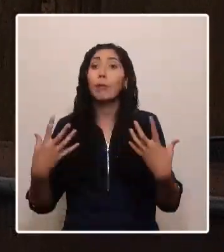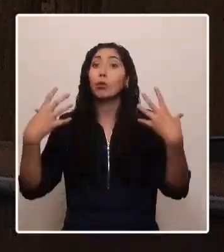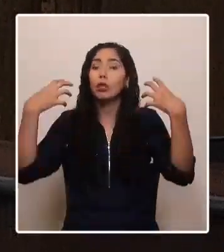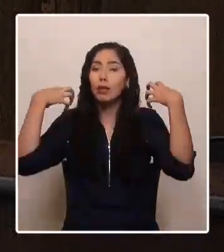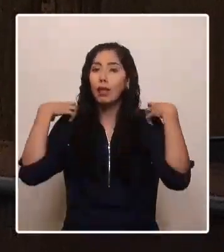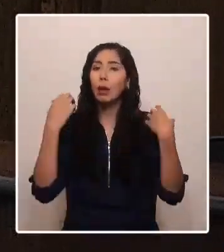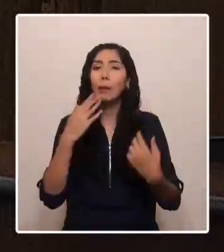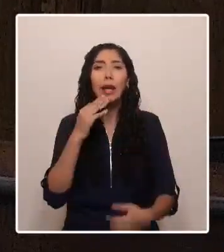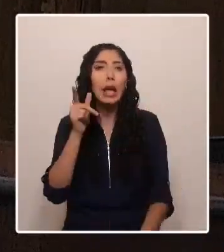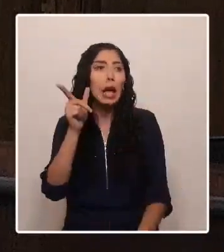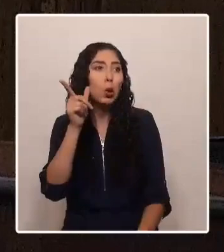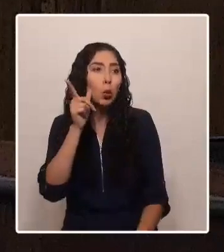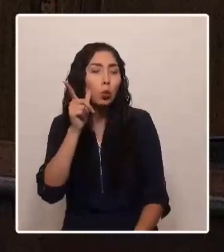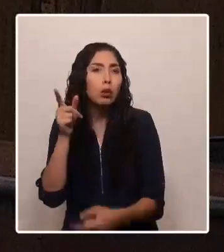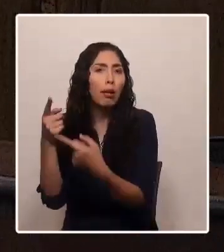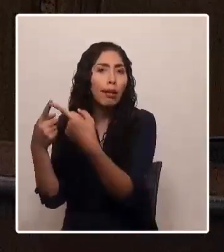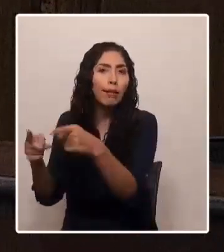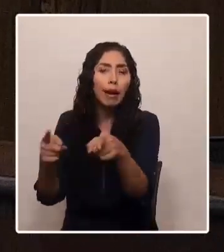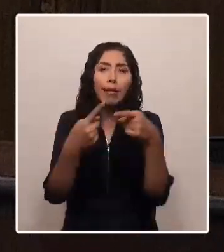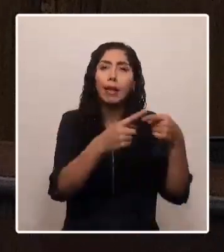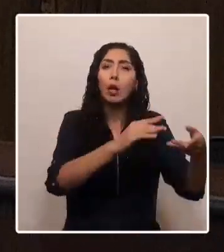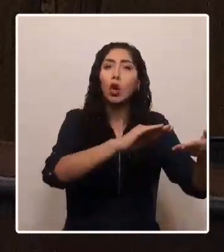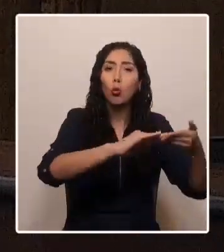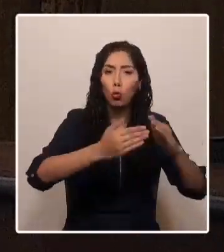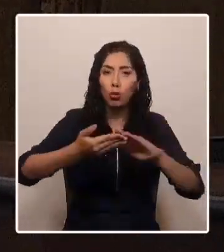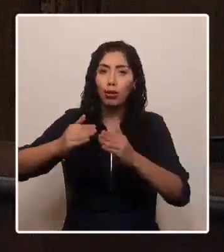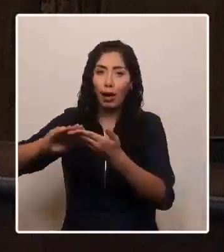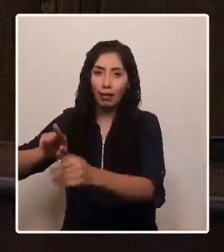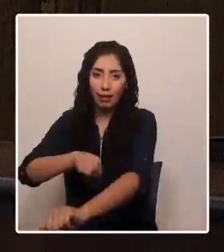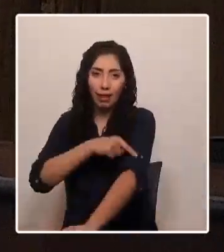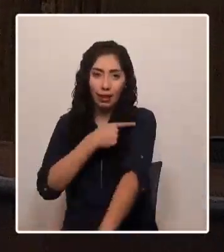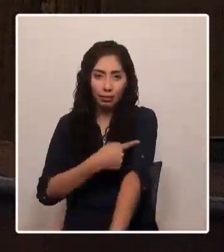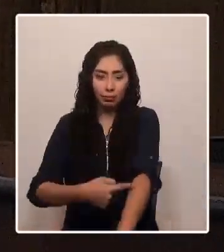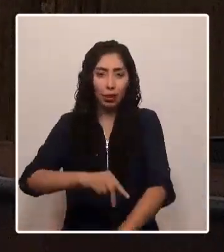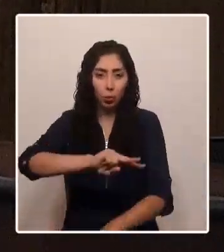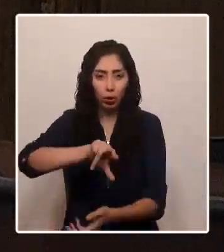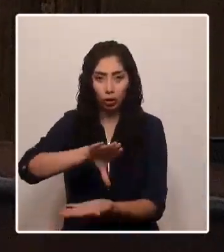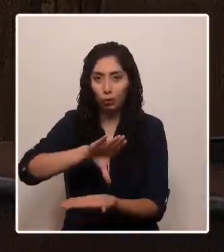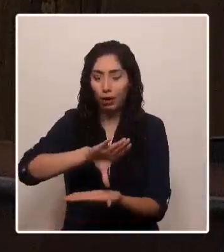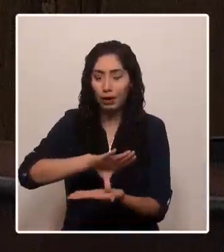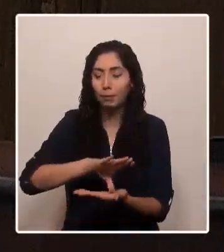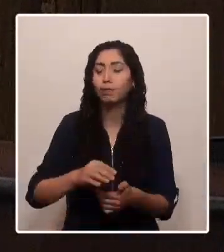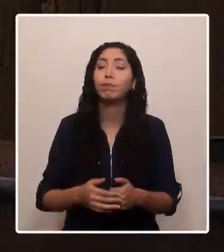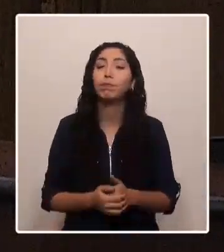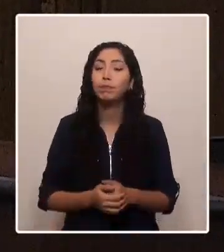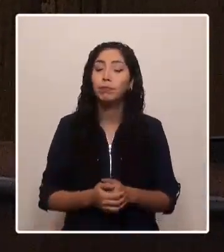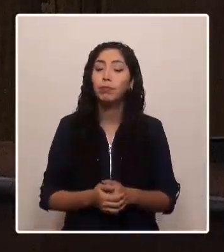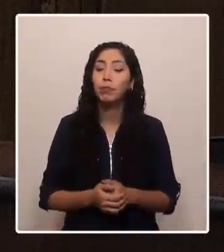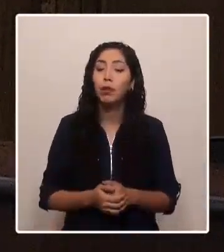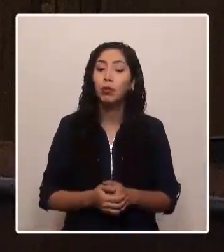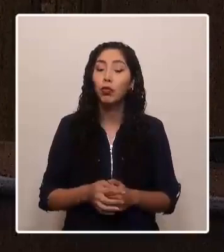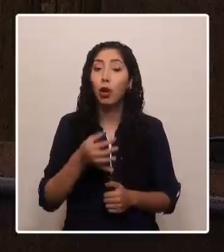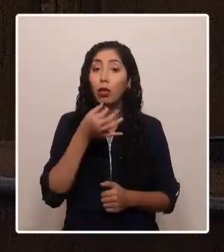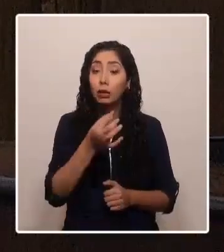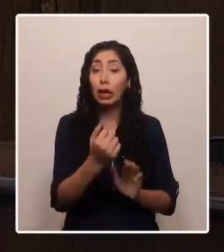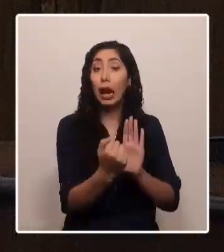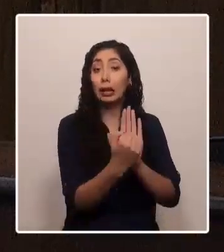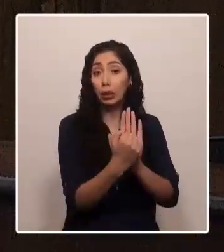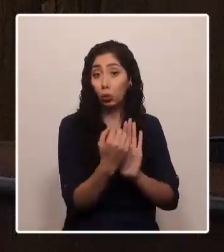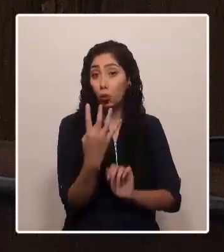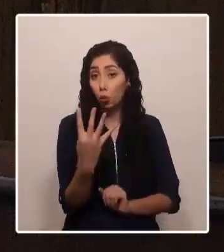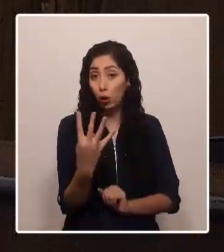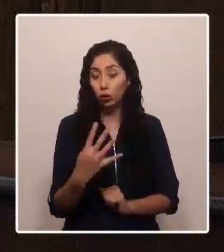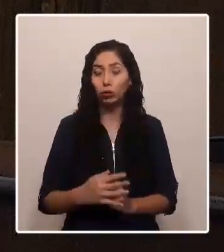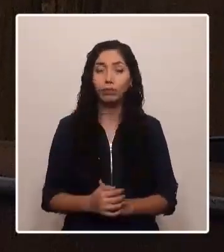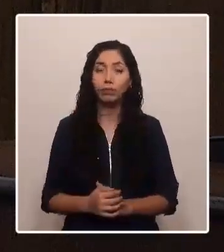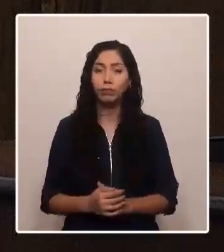activa de distintas comunidades de nuestro país. Me referiré, como ya señalé, particularmente al artículo número 4, el